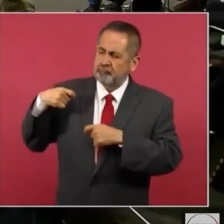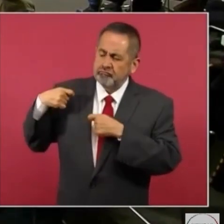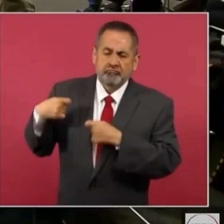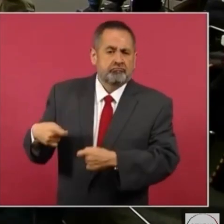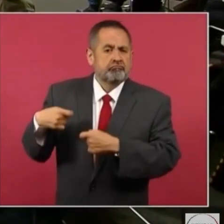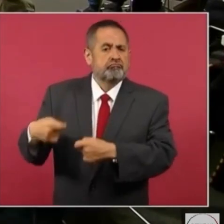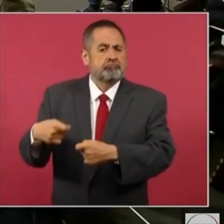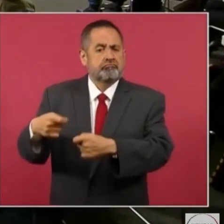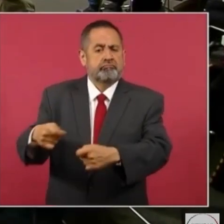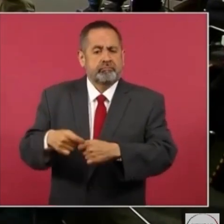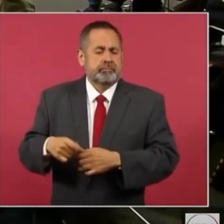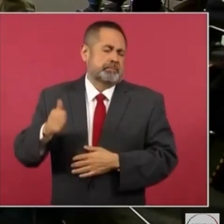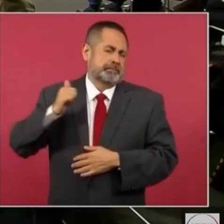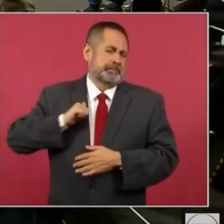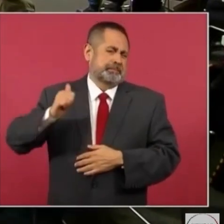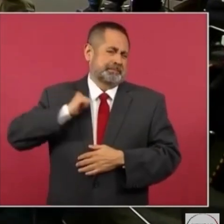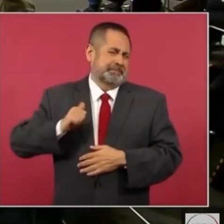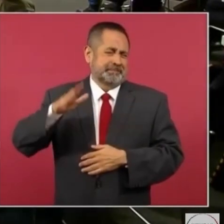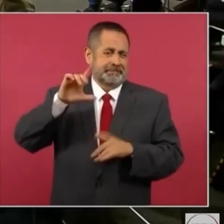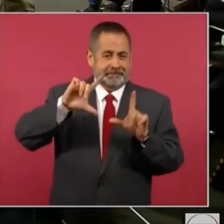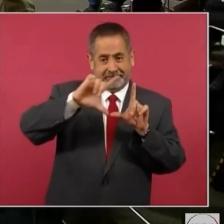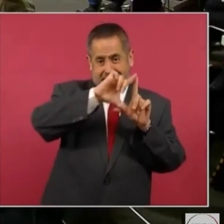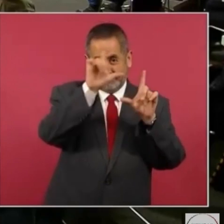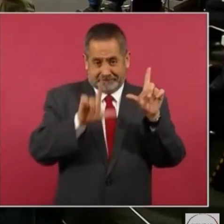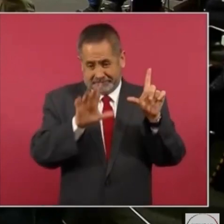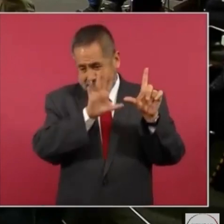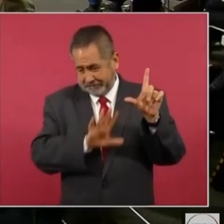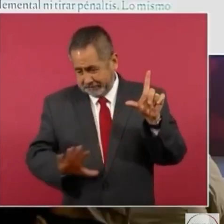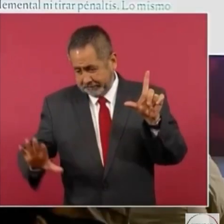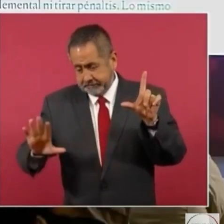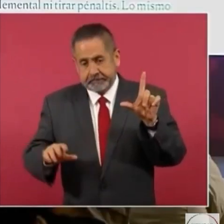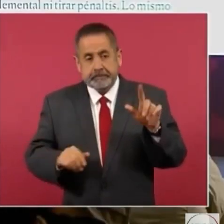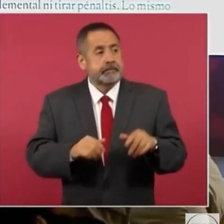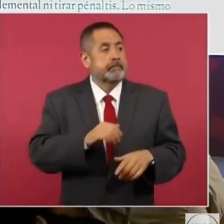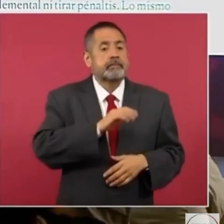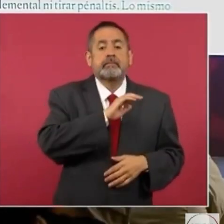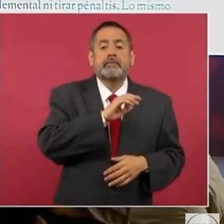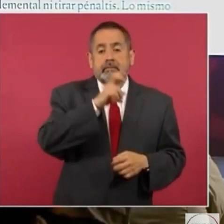que florecieron en México antes de la llegada de los europeos.